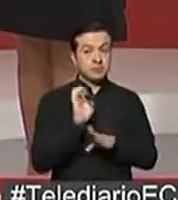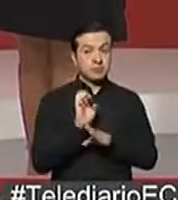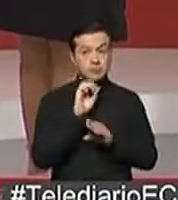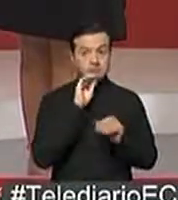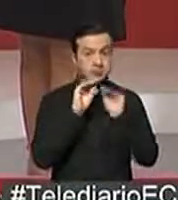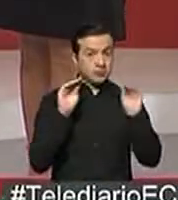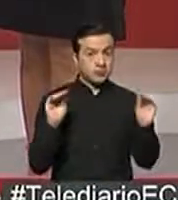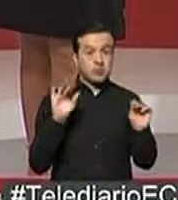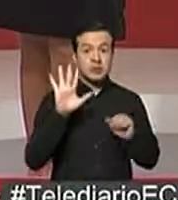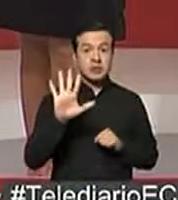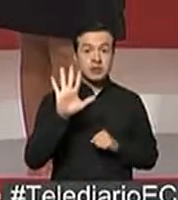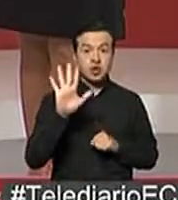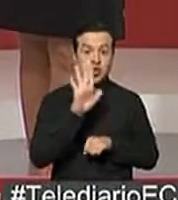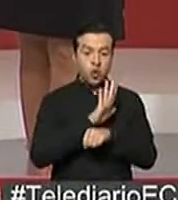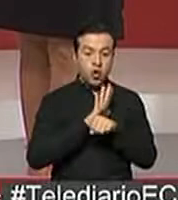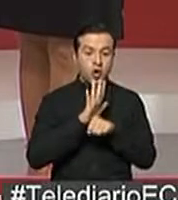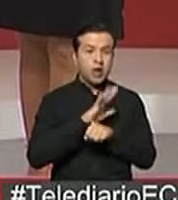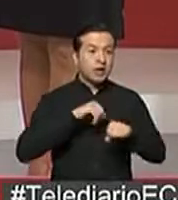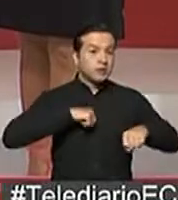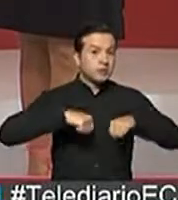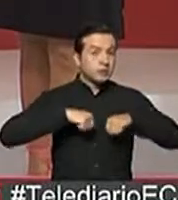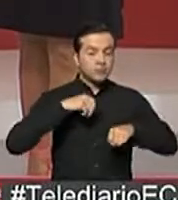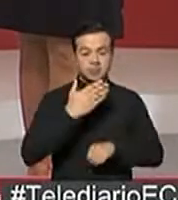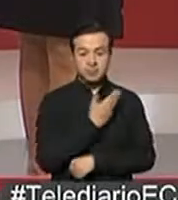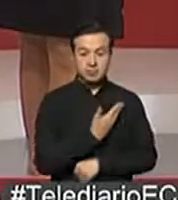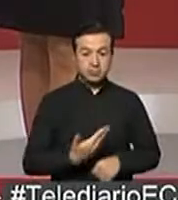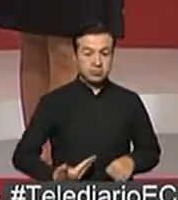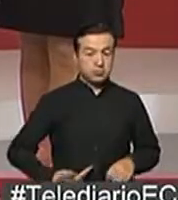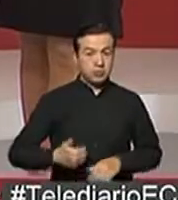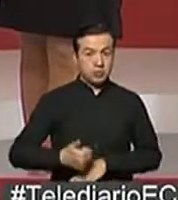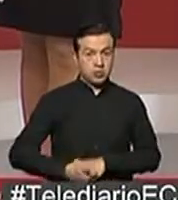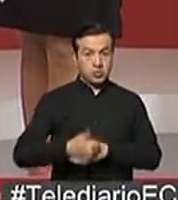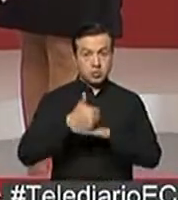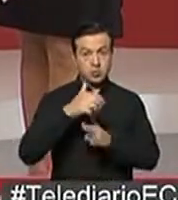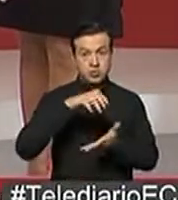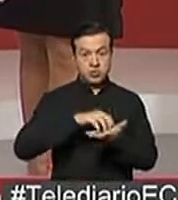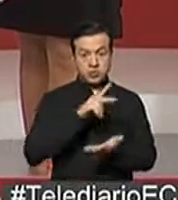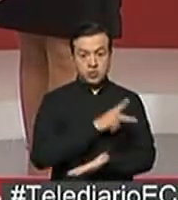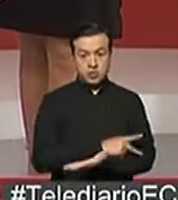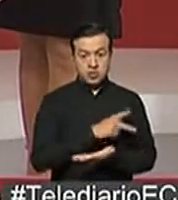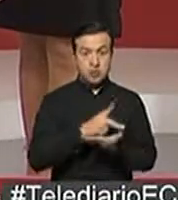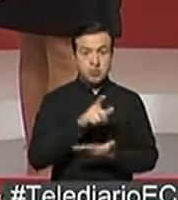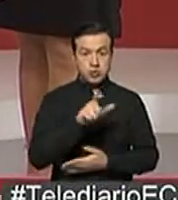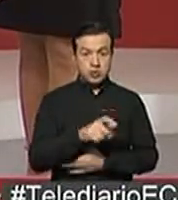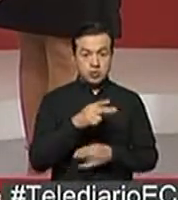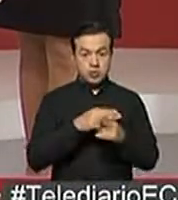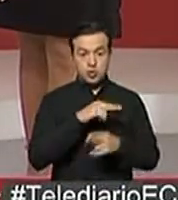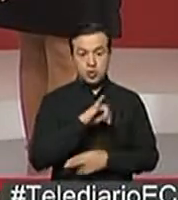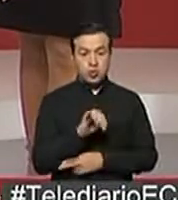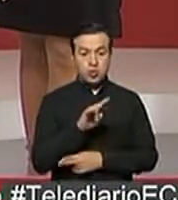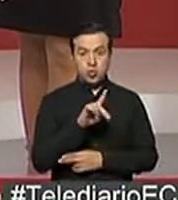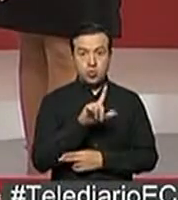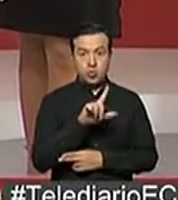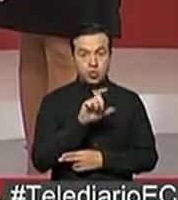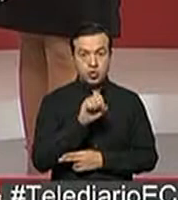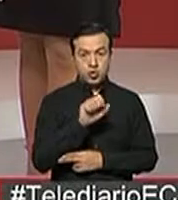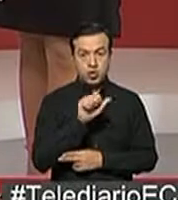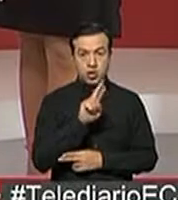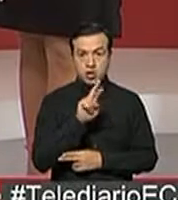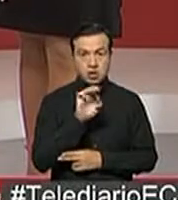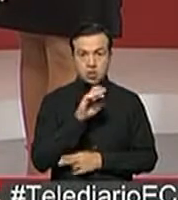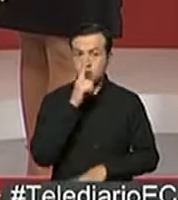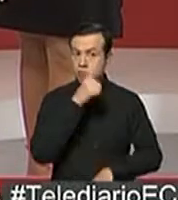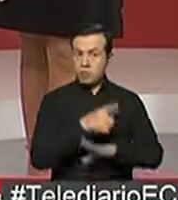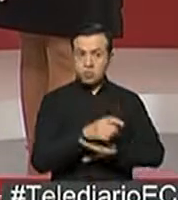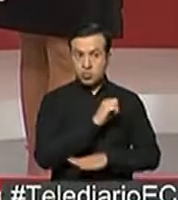contamos que tras 5 horas de diligencia, el presidente de la Corte Provincial de Pichincha, Julio Arrieta, dictó orden de prisión preventiva en contra del